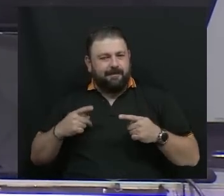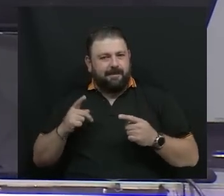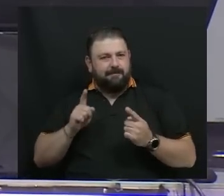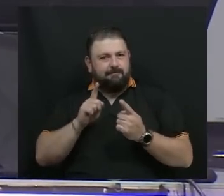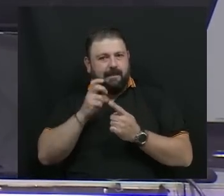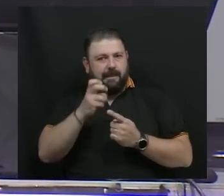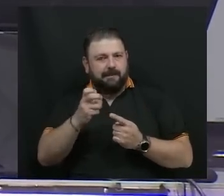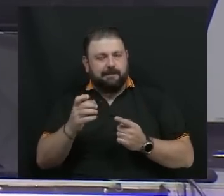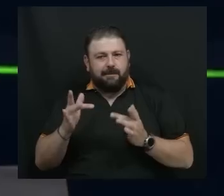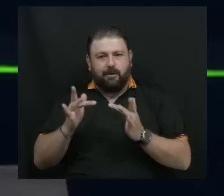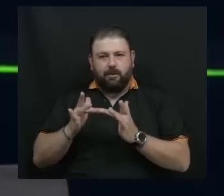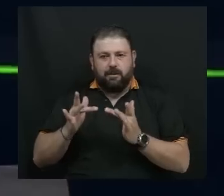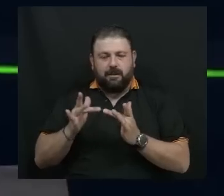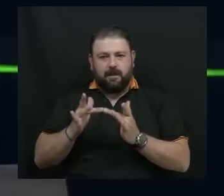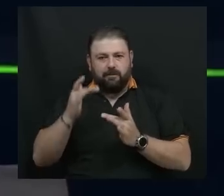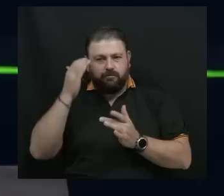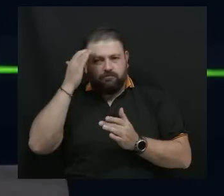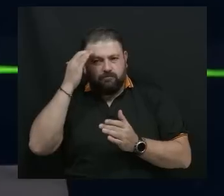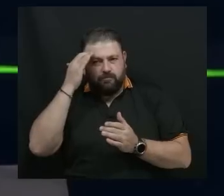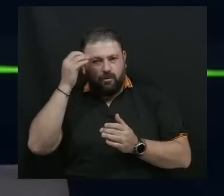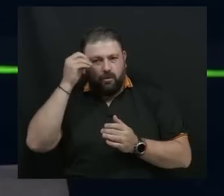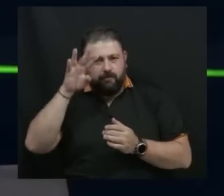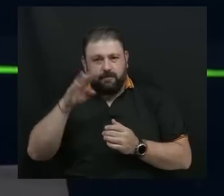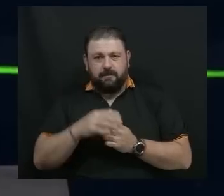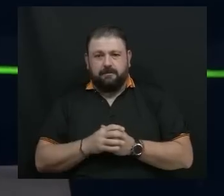con la compañía. Entonces,